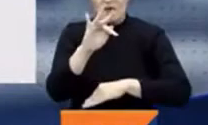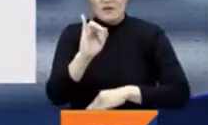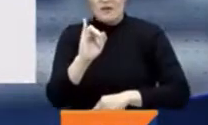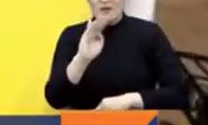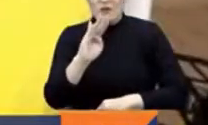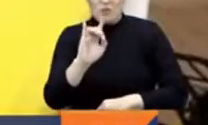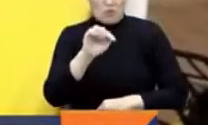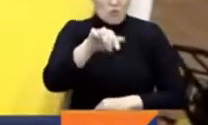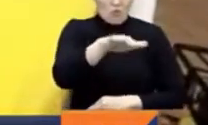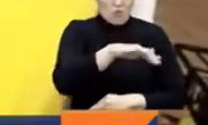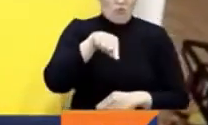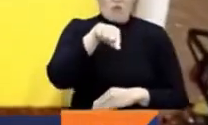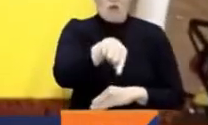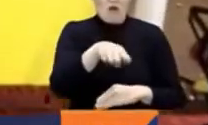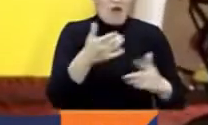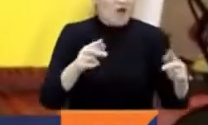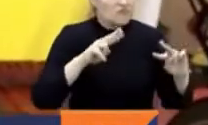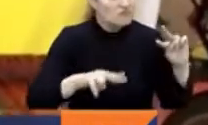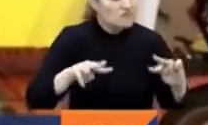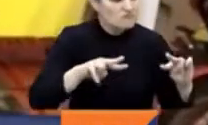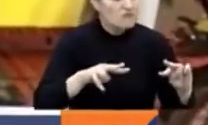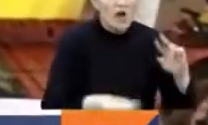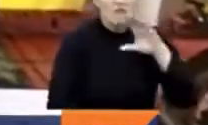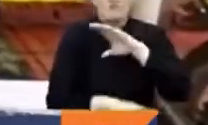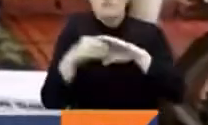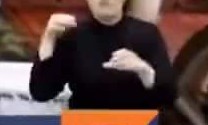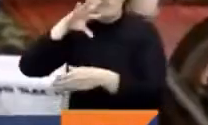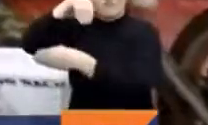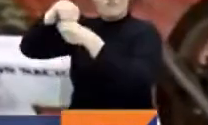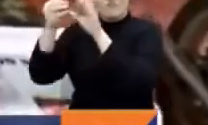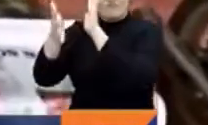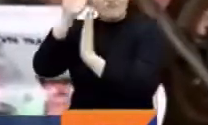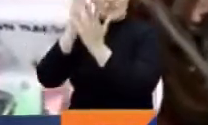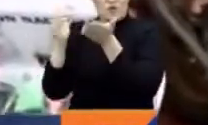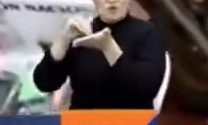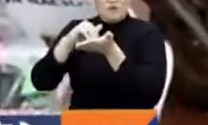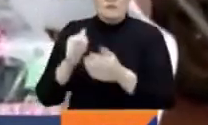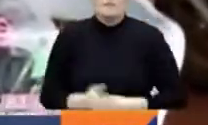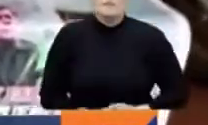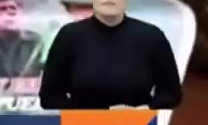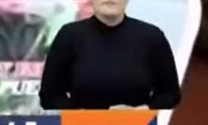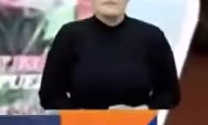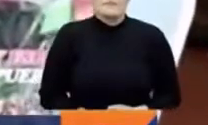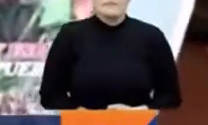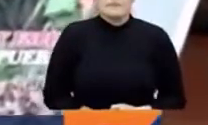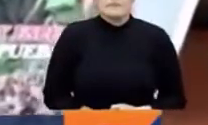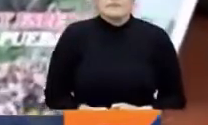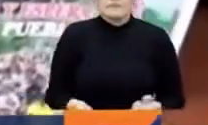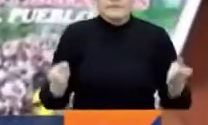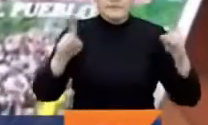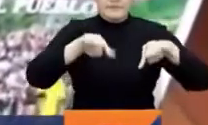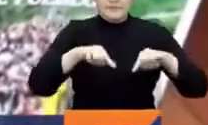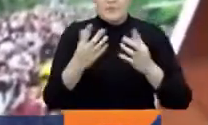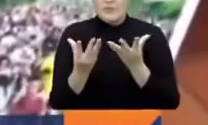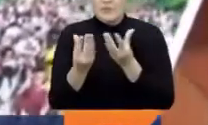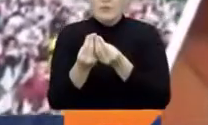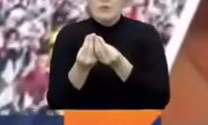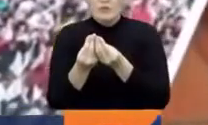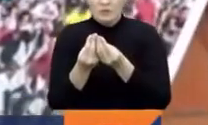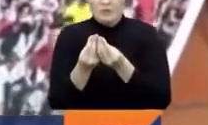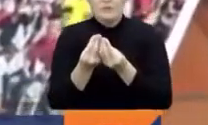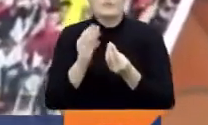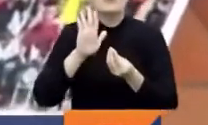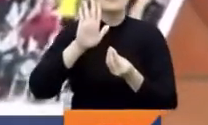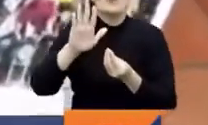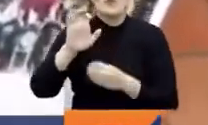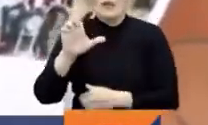hasta nuevamente sus campamentos. De otra parte, también se registraron enfrentamientos entre miembros del Ejército Nacional y el Grupo Armado